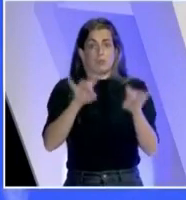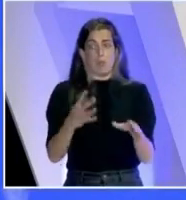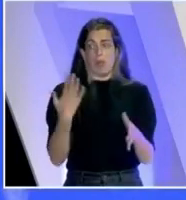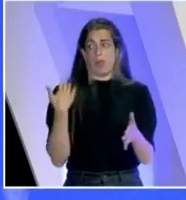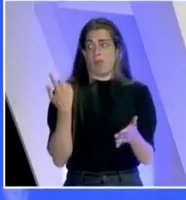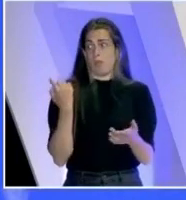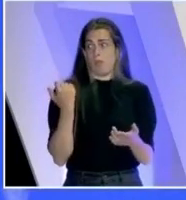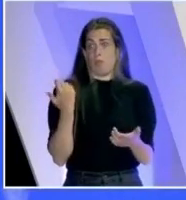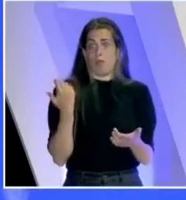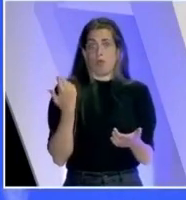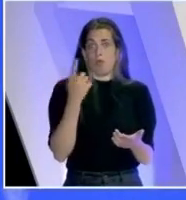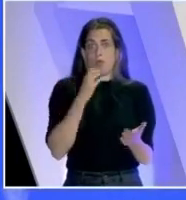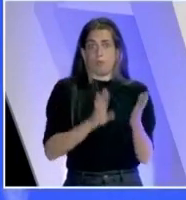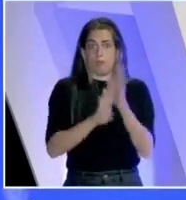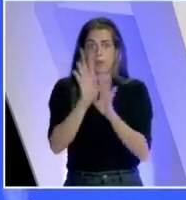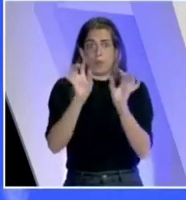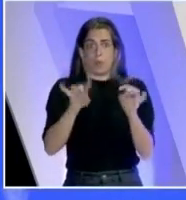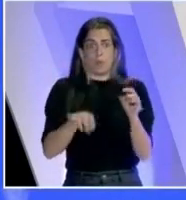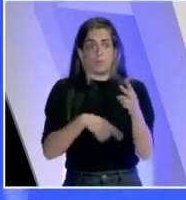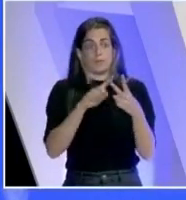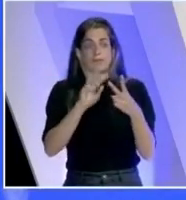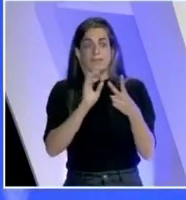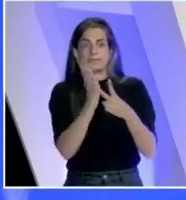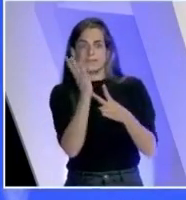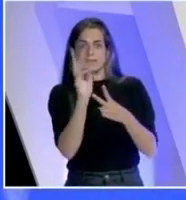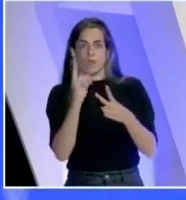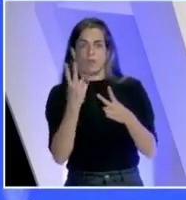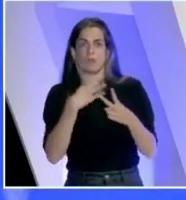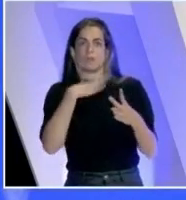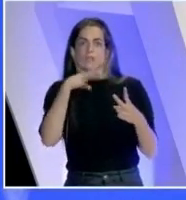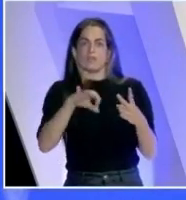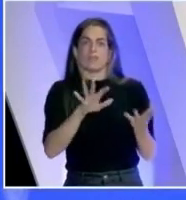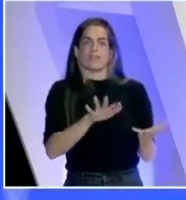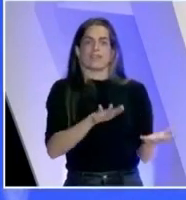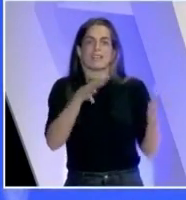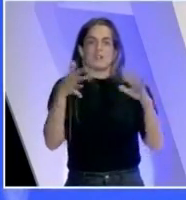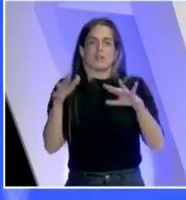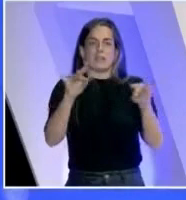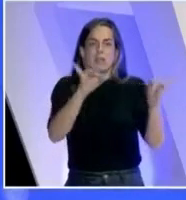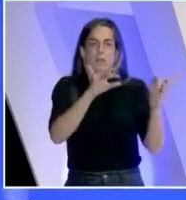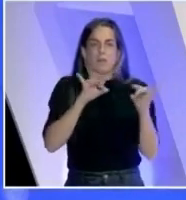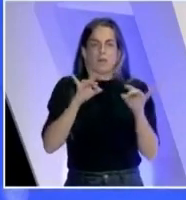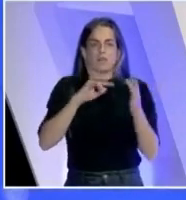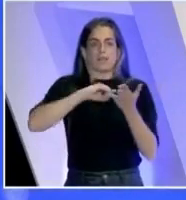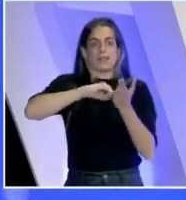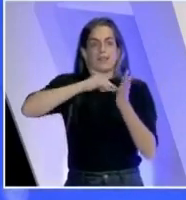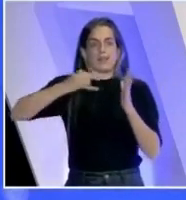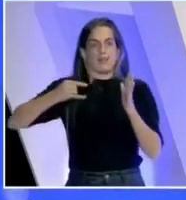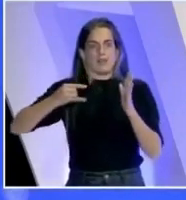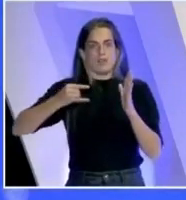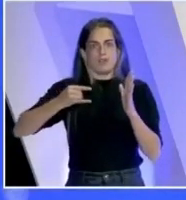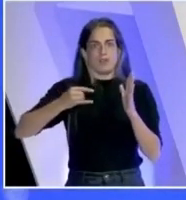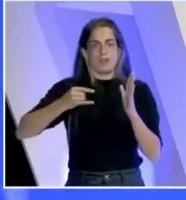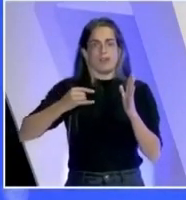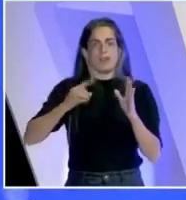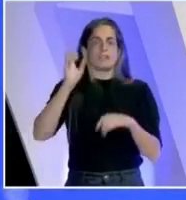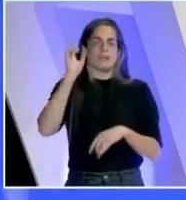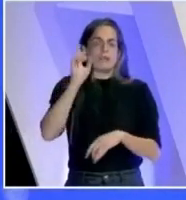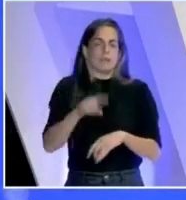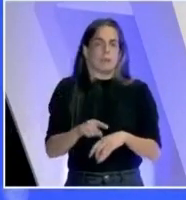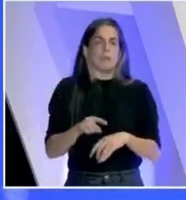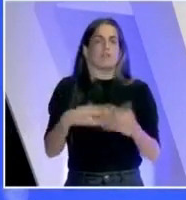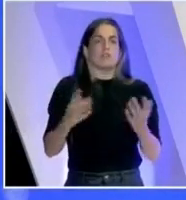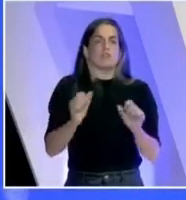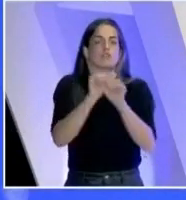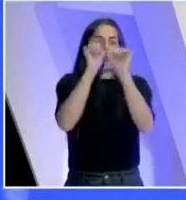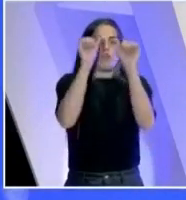reciente. Pero la segunda posibilidad de que las transformaciones demográficas y tecnológicas, y por tanto, de